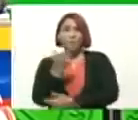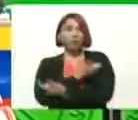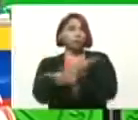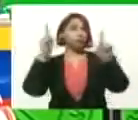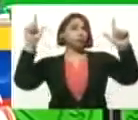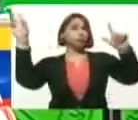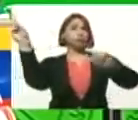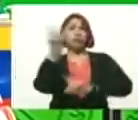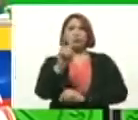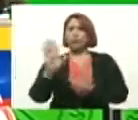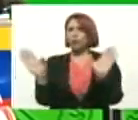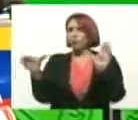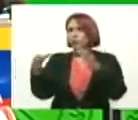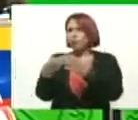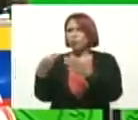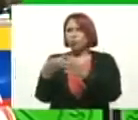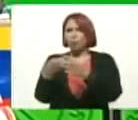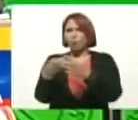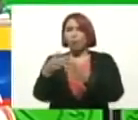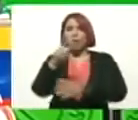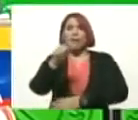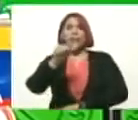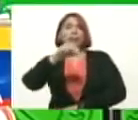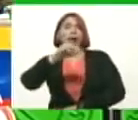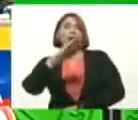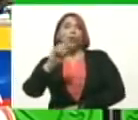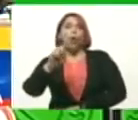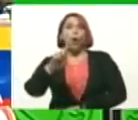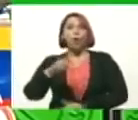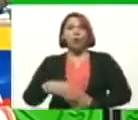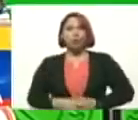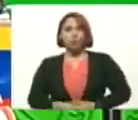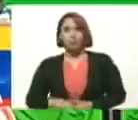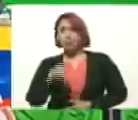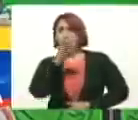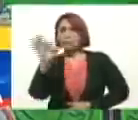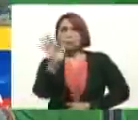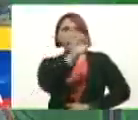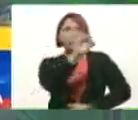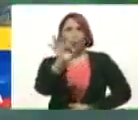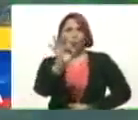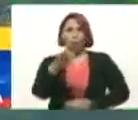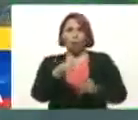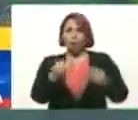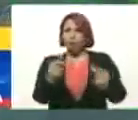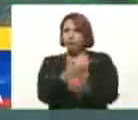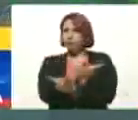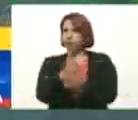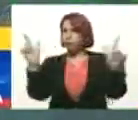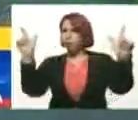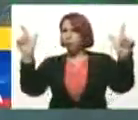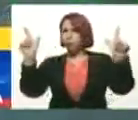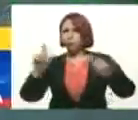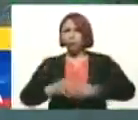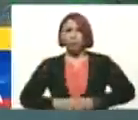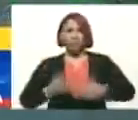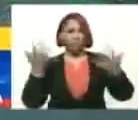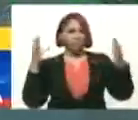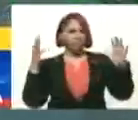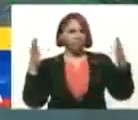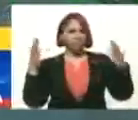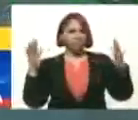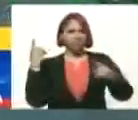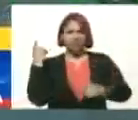Venezuela de los grupos TANCOL. Al 100% territorio liberado, palmo a